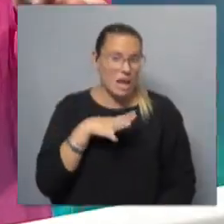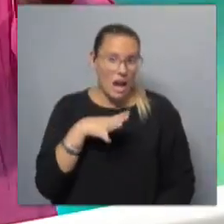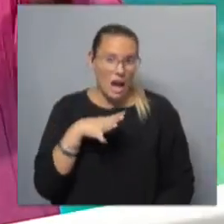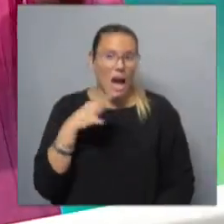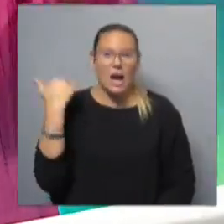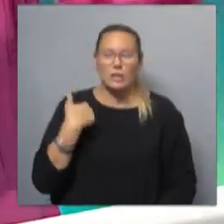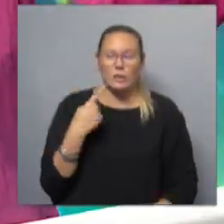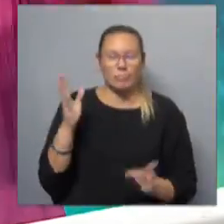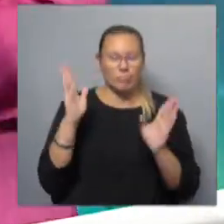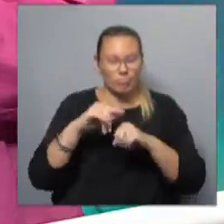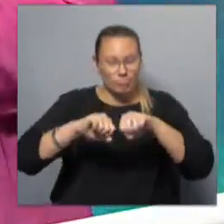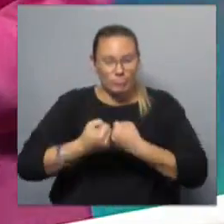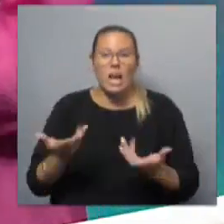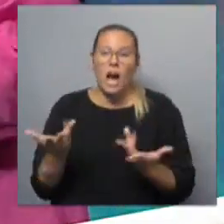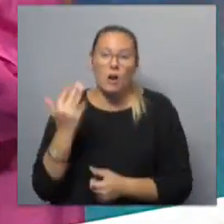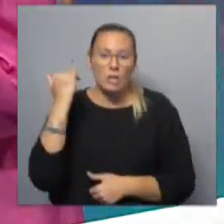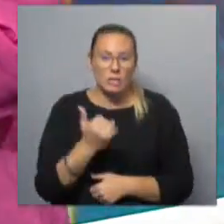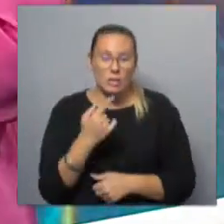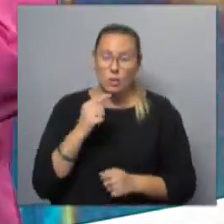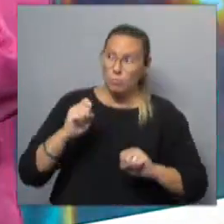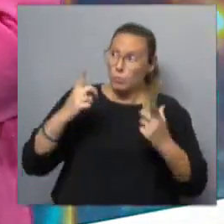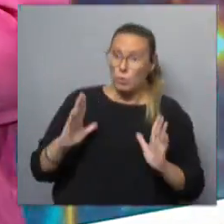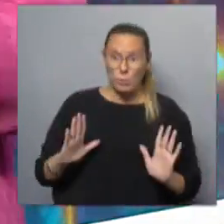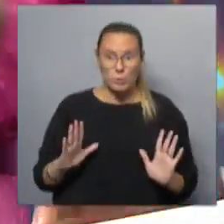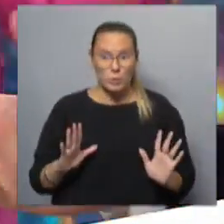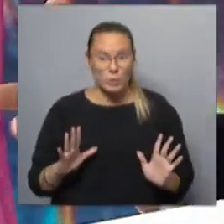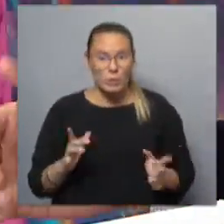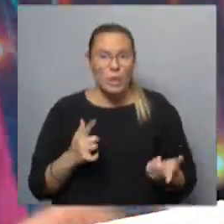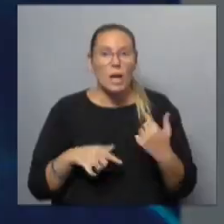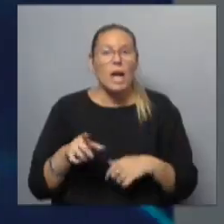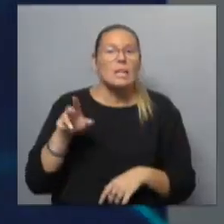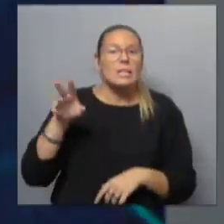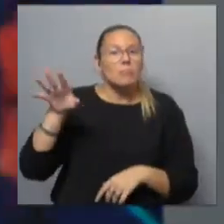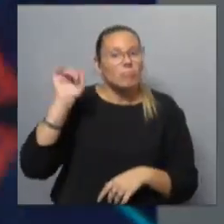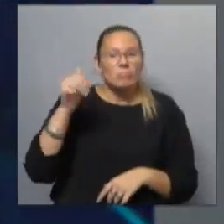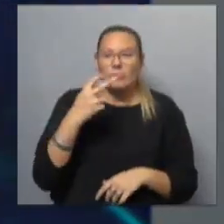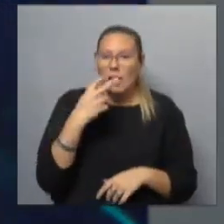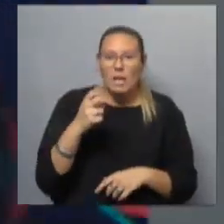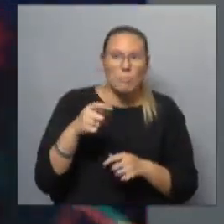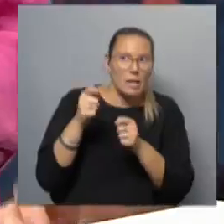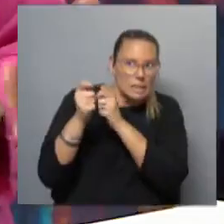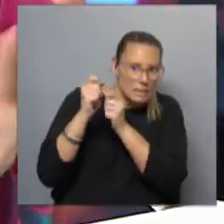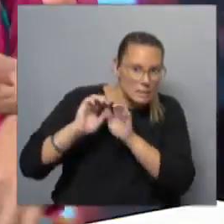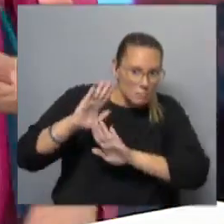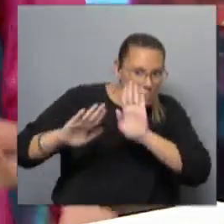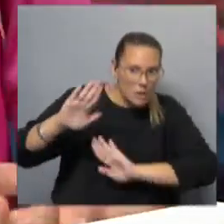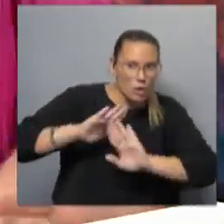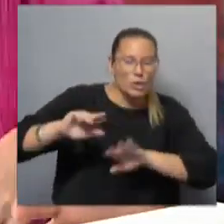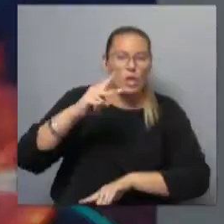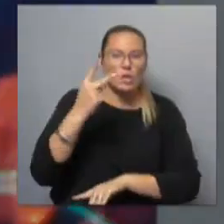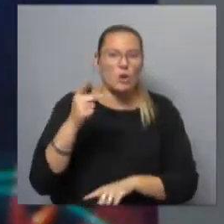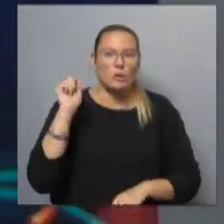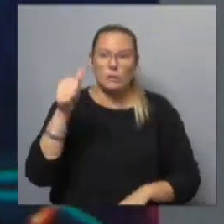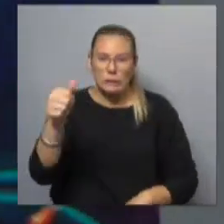no funcionaba y ahora me sorprendió ahí. Muy bien. Terminé. Llamamos al electricista para que nos arreglara. Sí, a dos llamadas, como una persona